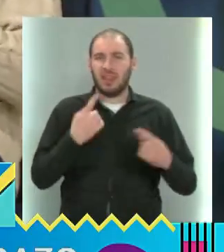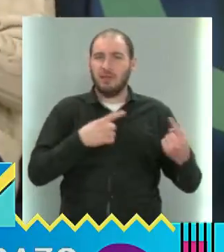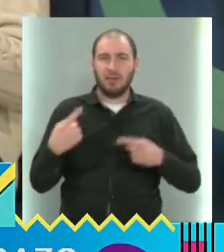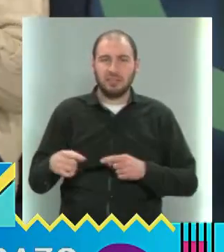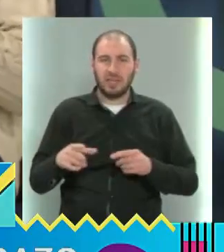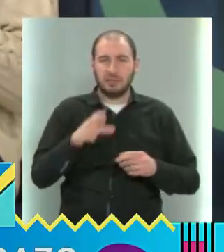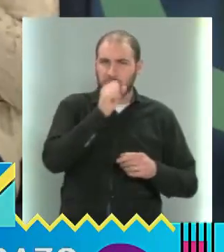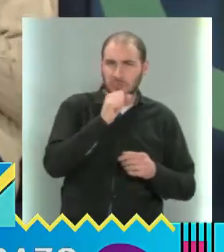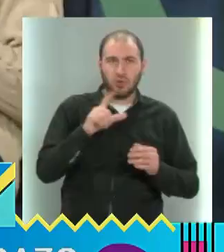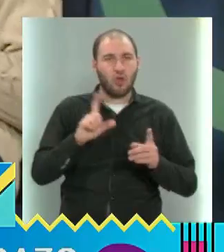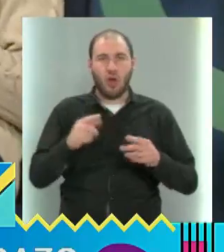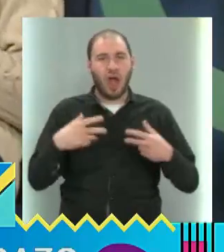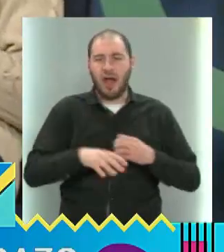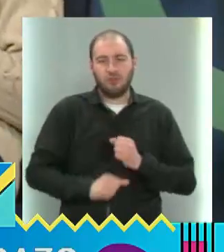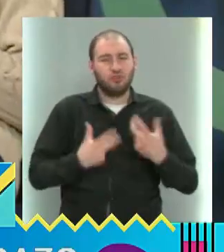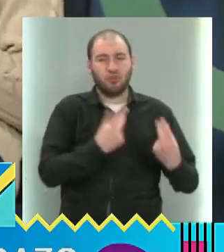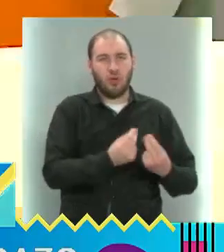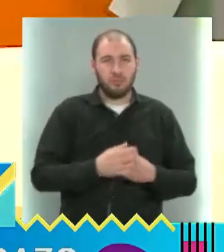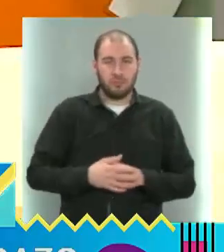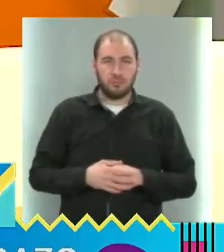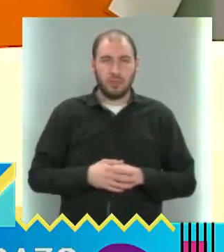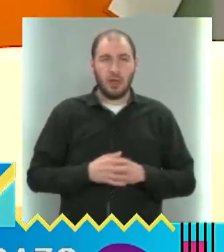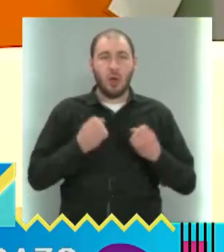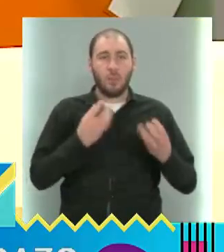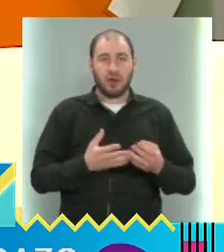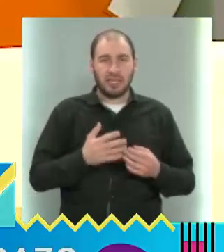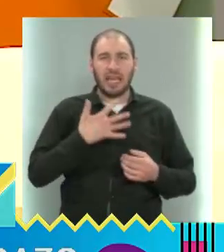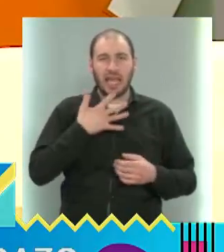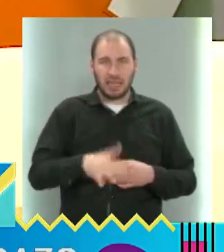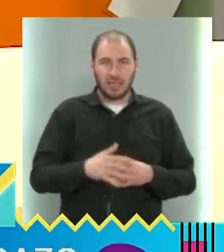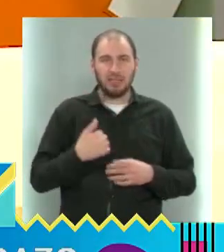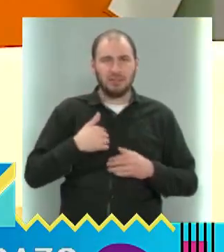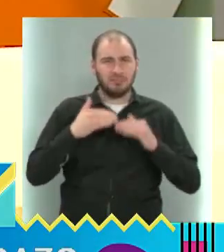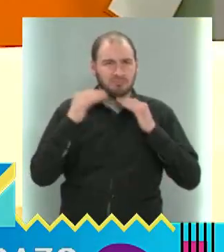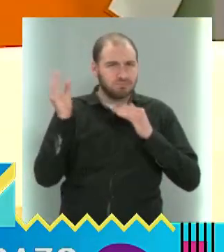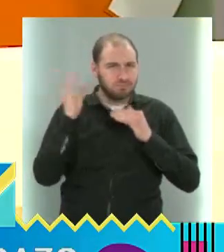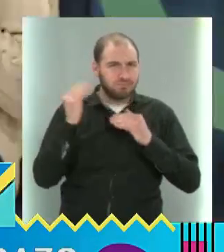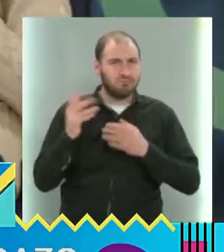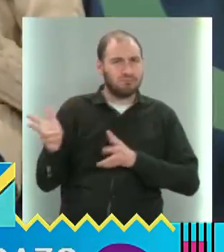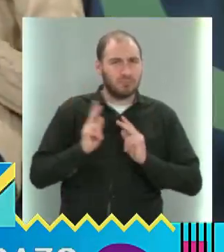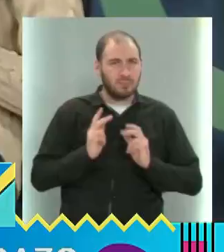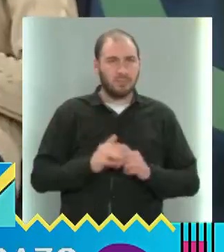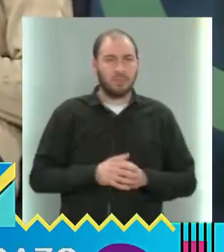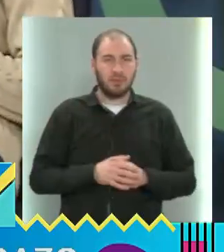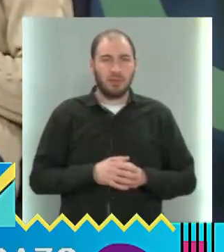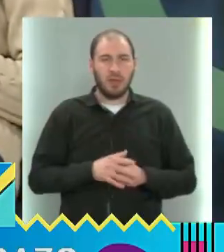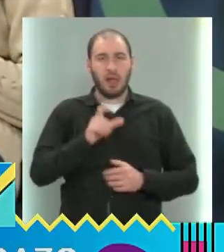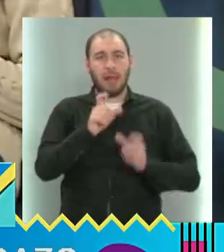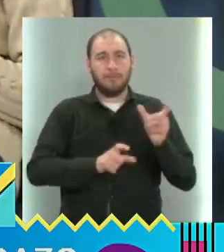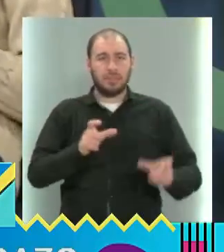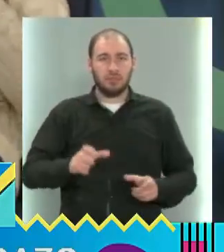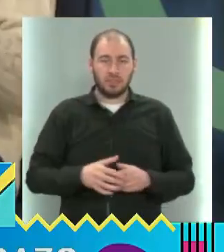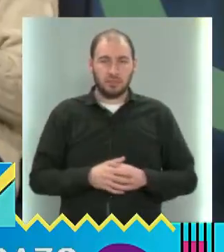de clandestino, no queremos el aborto. Porque se entiende, y lo he escuchado yo decir también, digamos, de gente